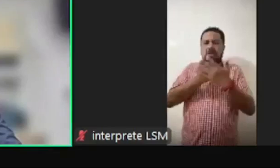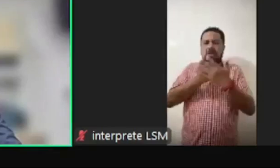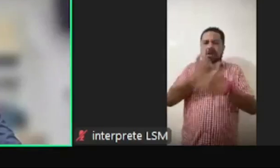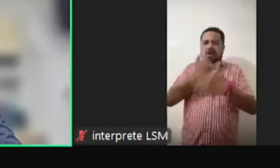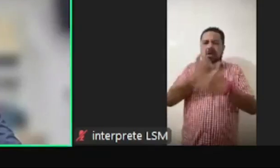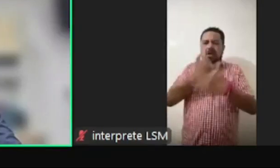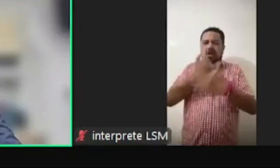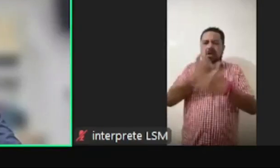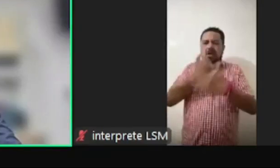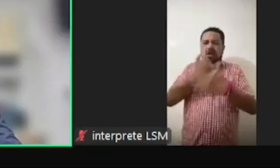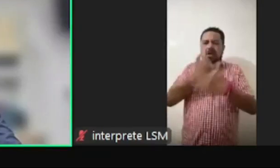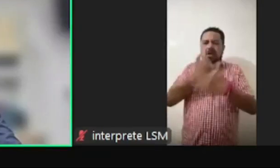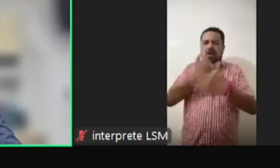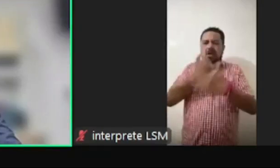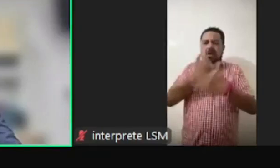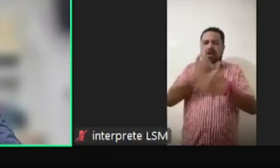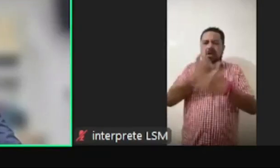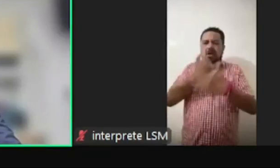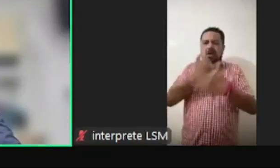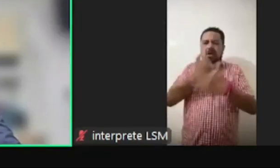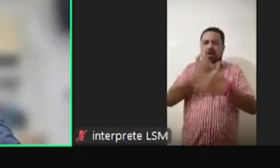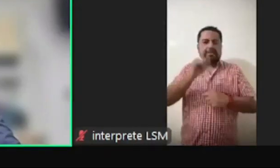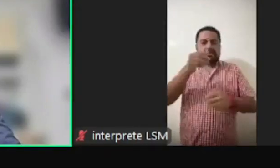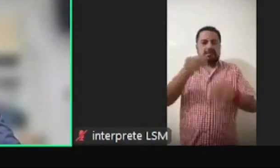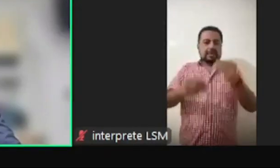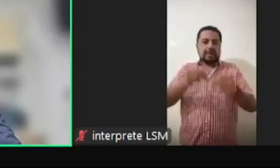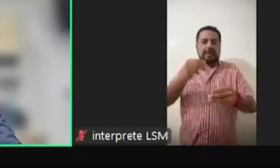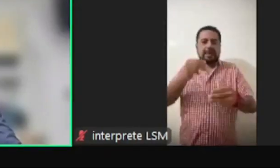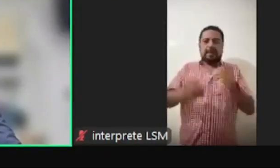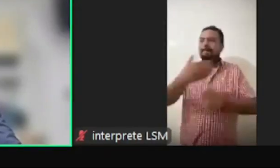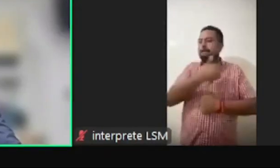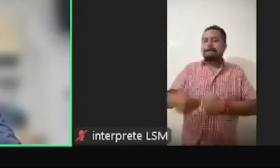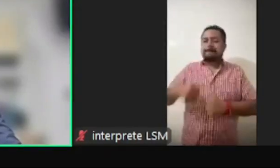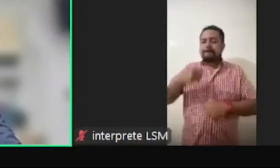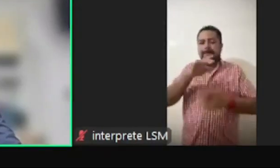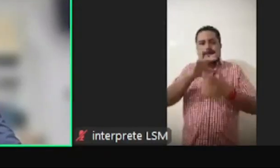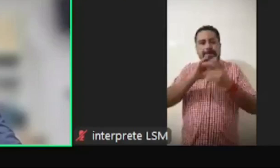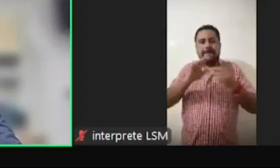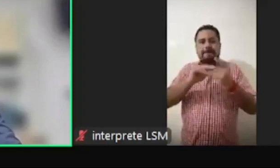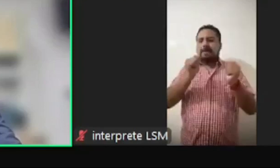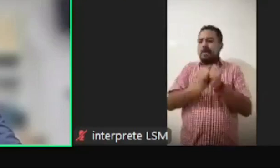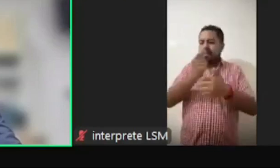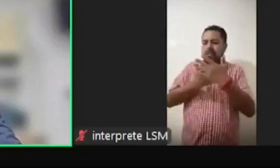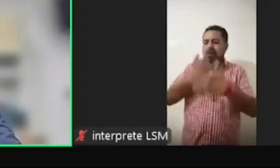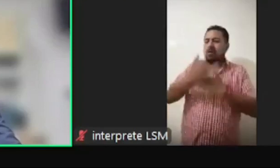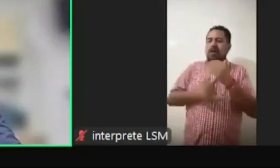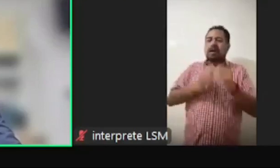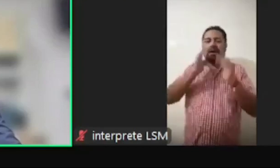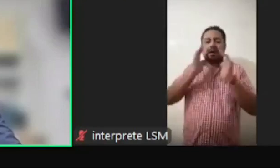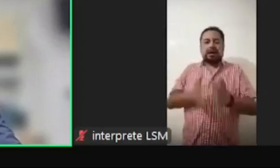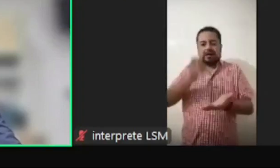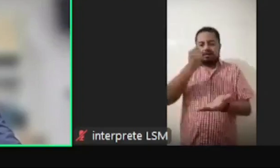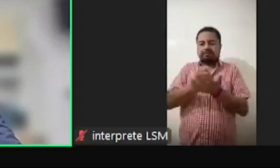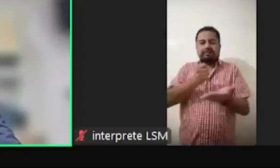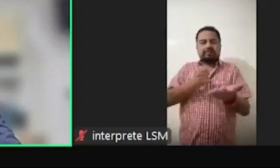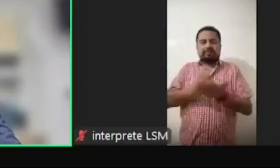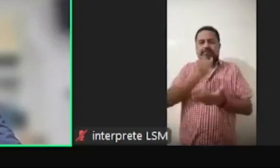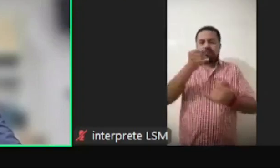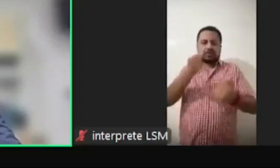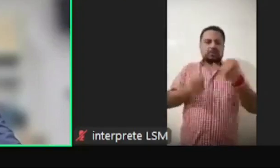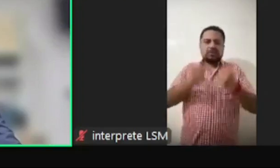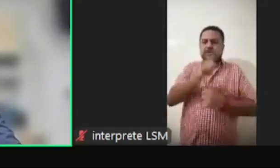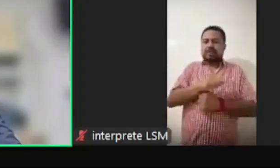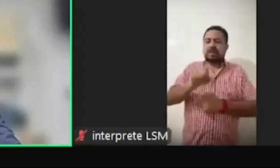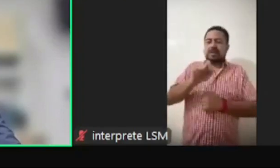Con su autorización, magistrada presidenta, doy cuenta con el proyecto de resolución que se dicta en el juicio electoral ciudadano 125 de este año, promovido por los ciudadanos